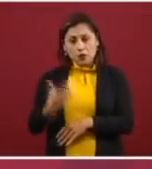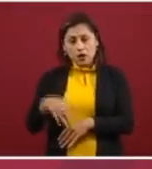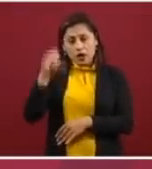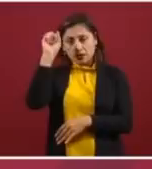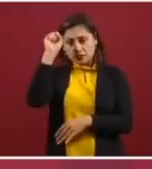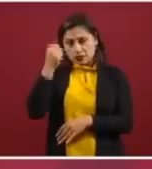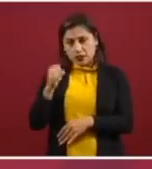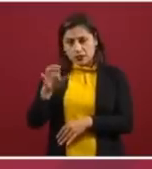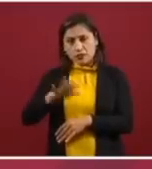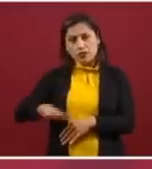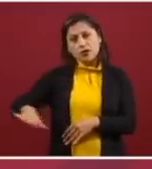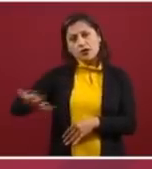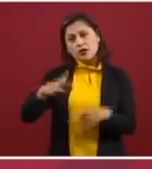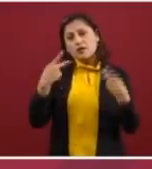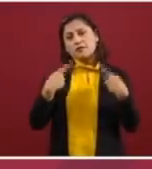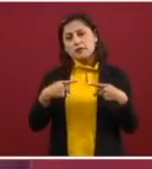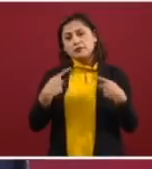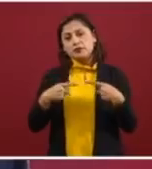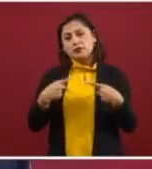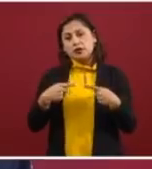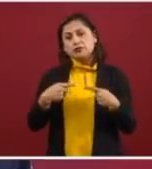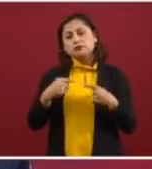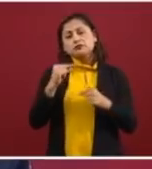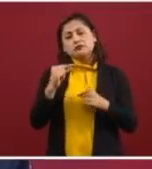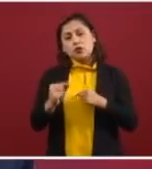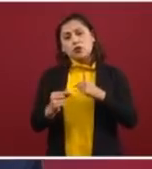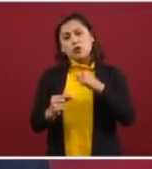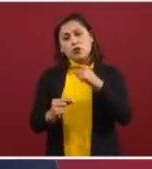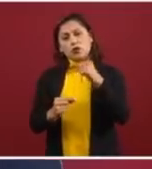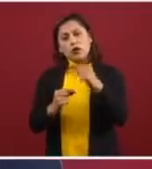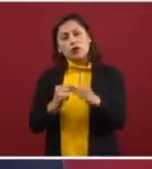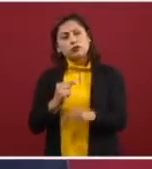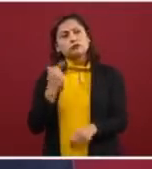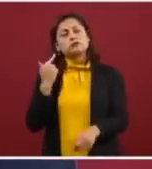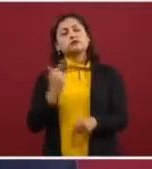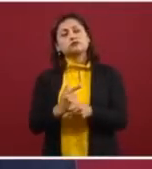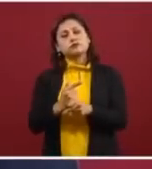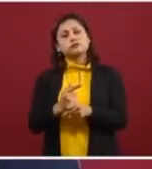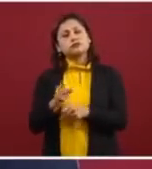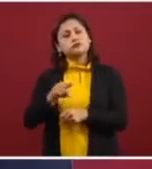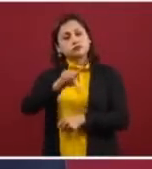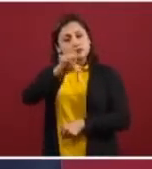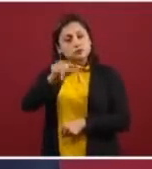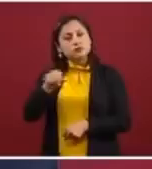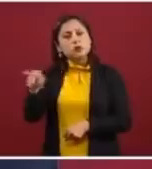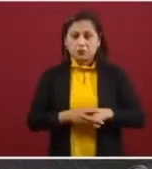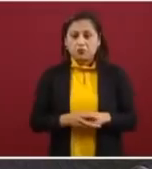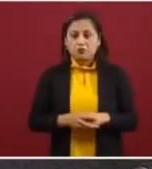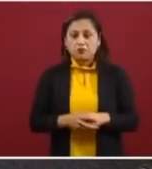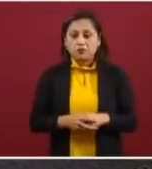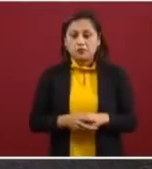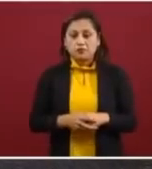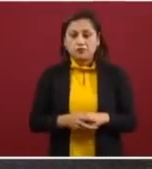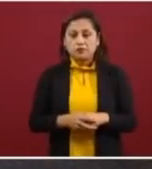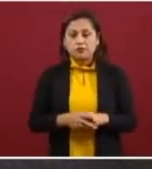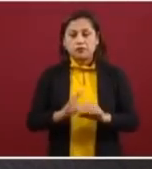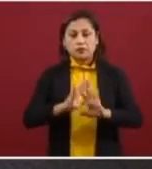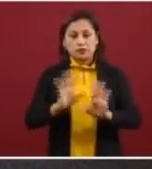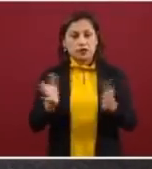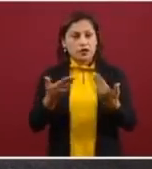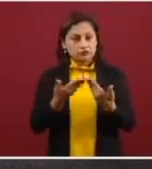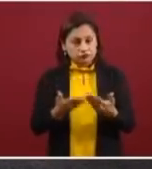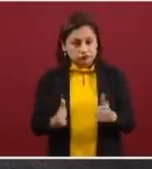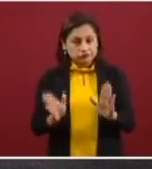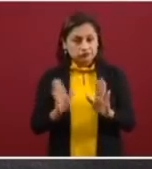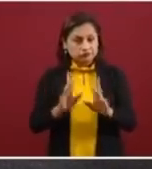poder juzgar si se hizo bien o si se hizo mal. El